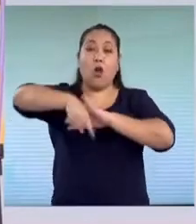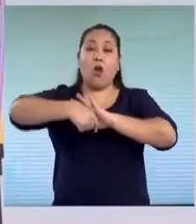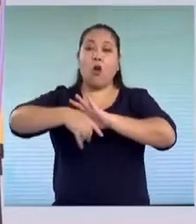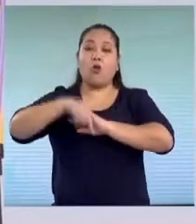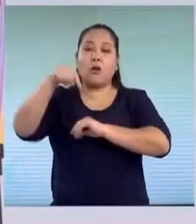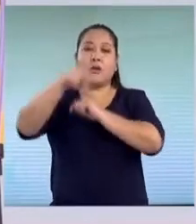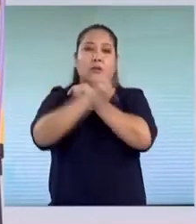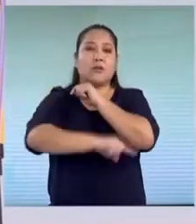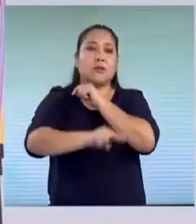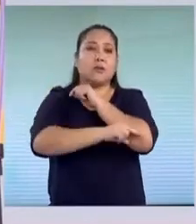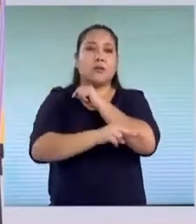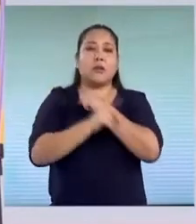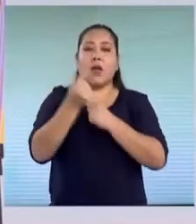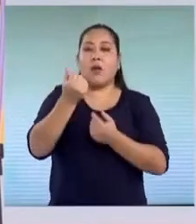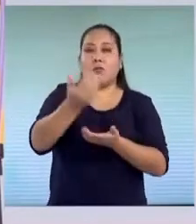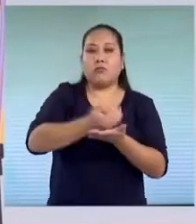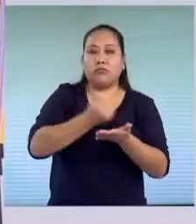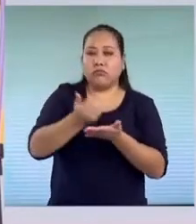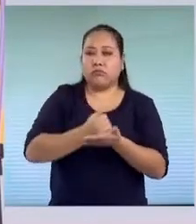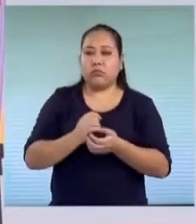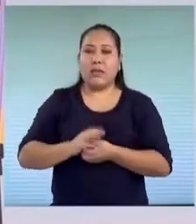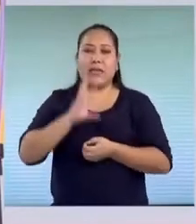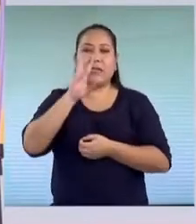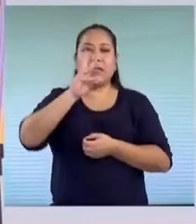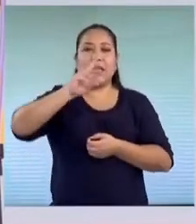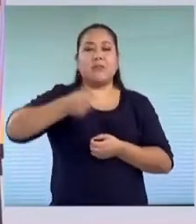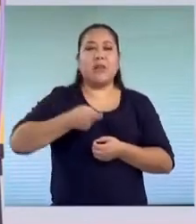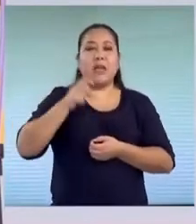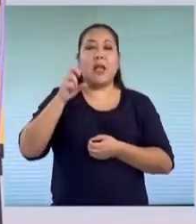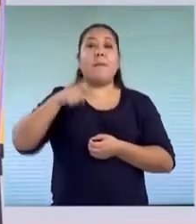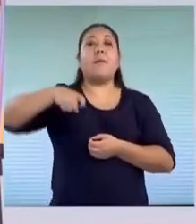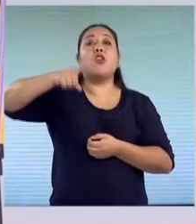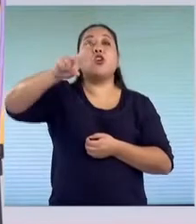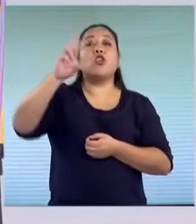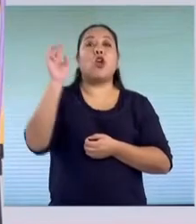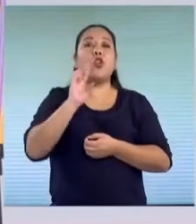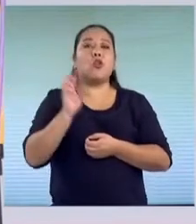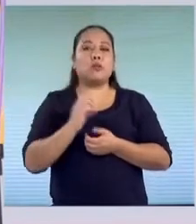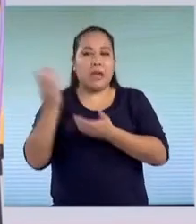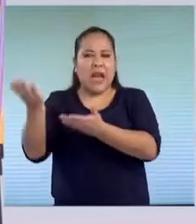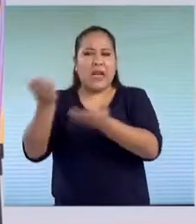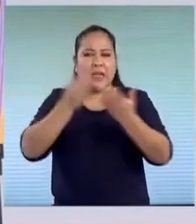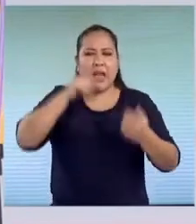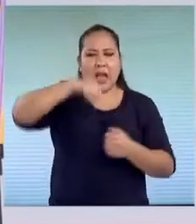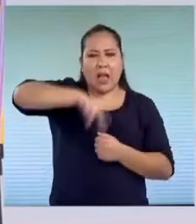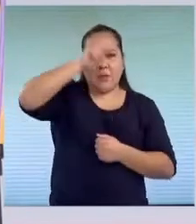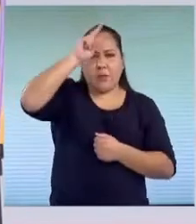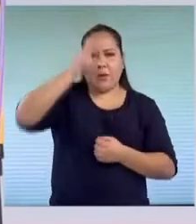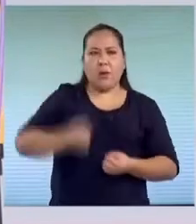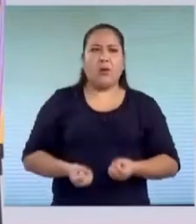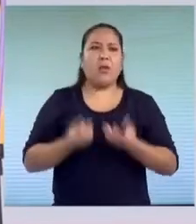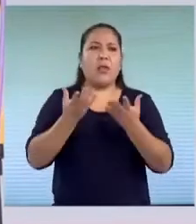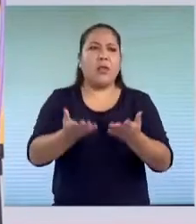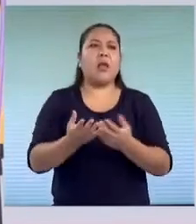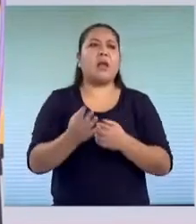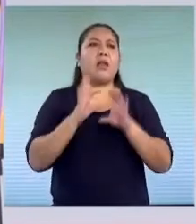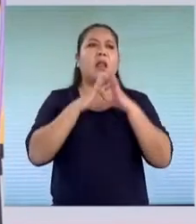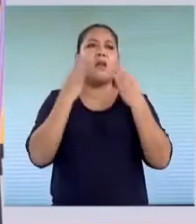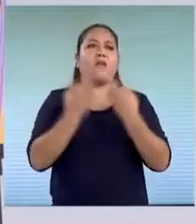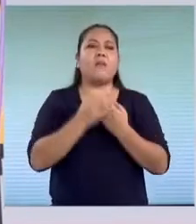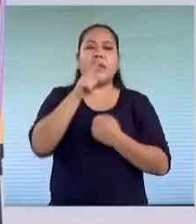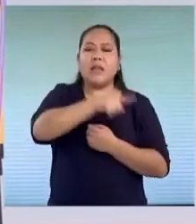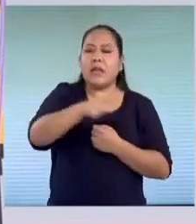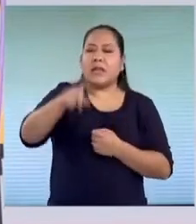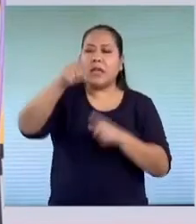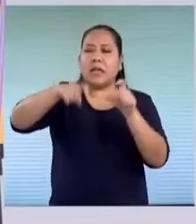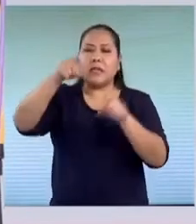y quizás las platas en la... Los 6,000 millones de dólares tenemos que traerla para el Perú para dar a la familia más